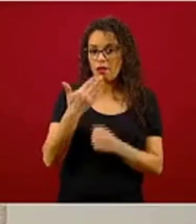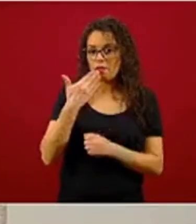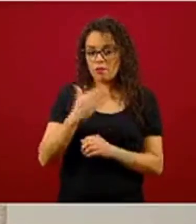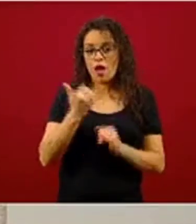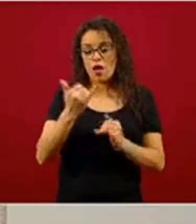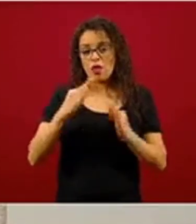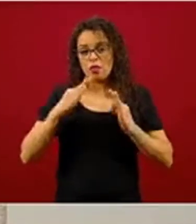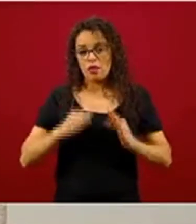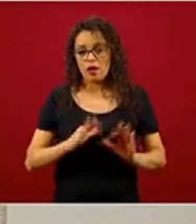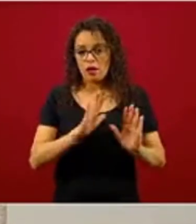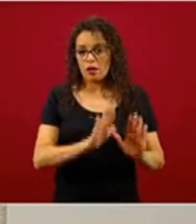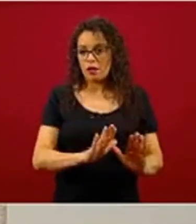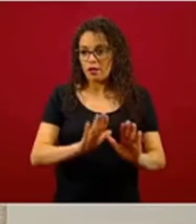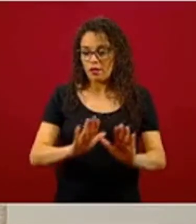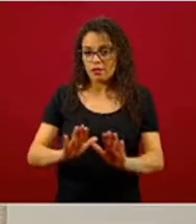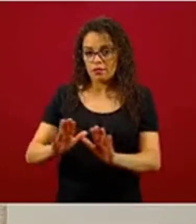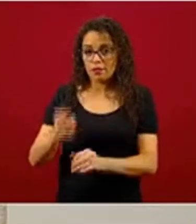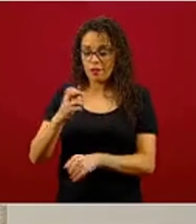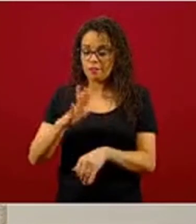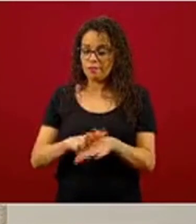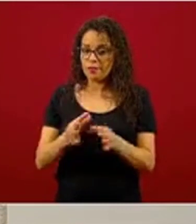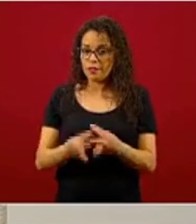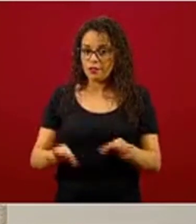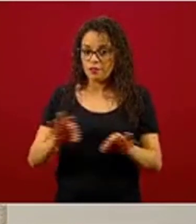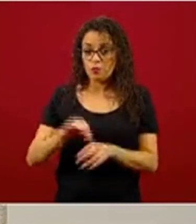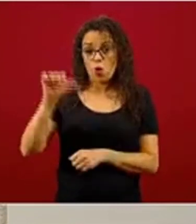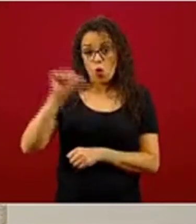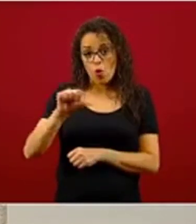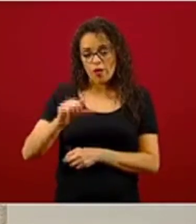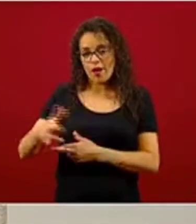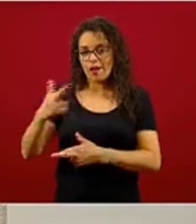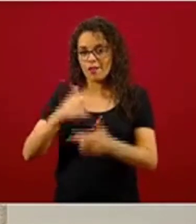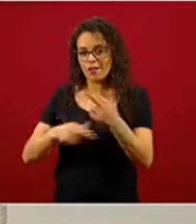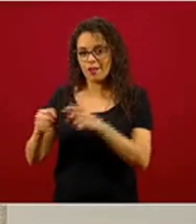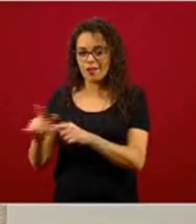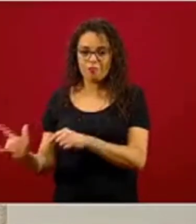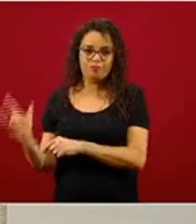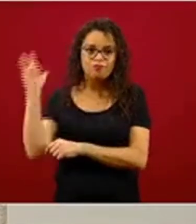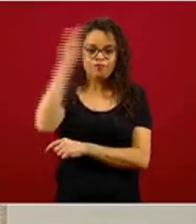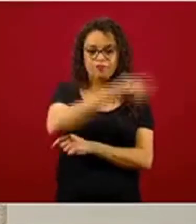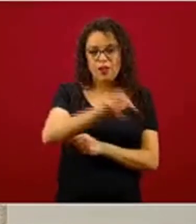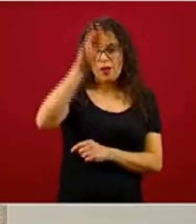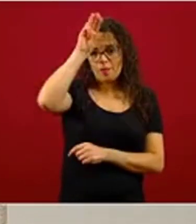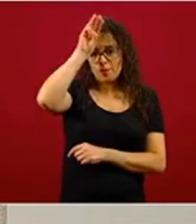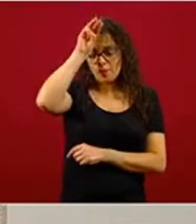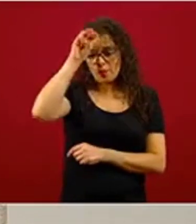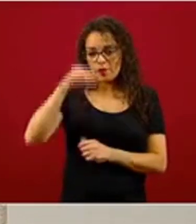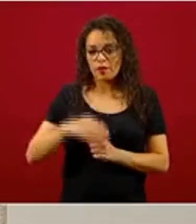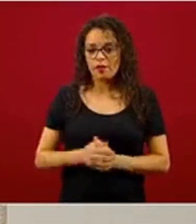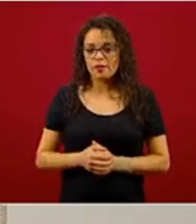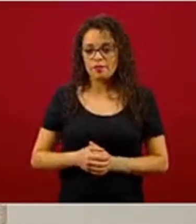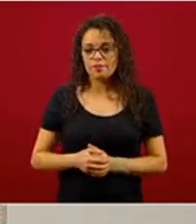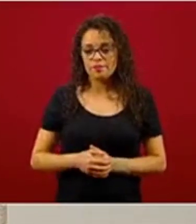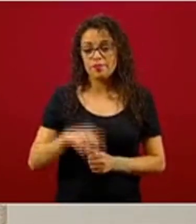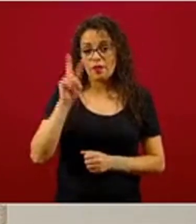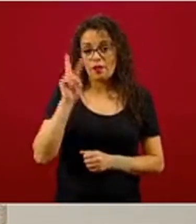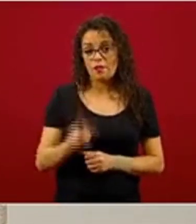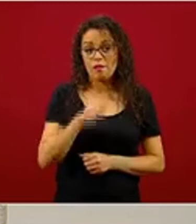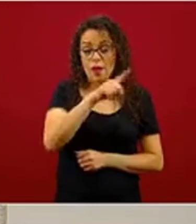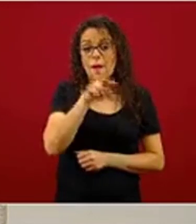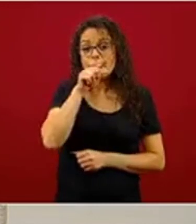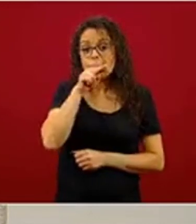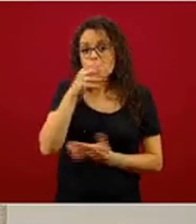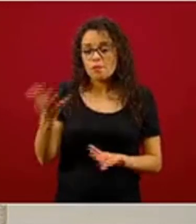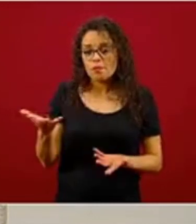importante. Hoy vuelven a Monterrey y yo les quiero compartir, en la mañana su gran preocupación era decir, no cumplimos con nuestra tarea. Yo les